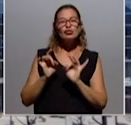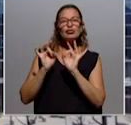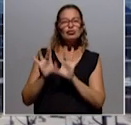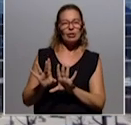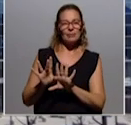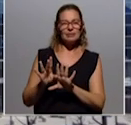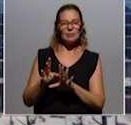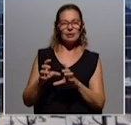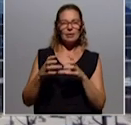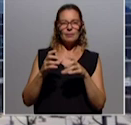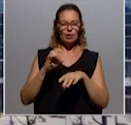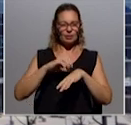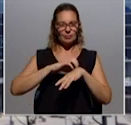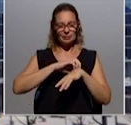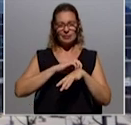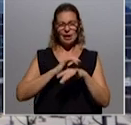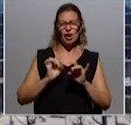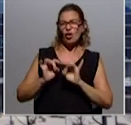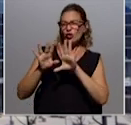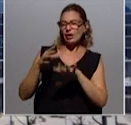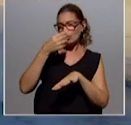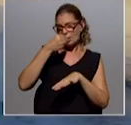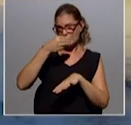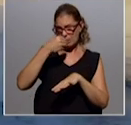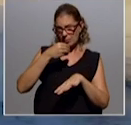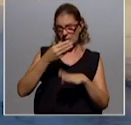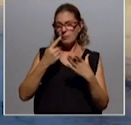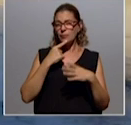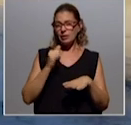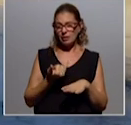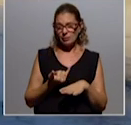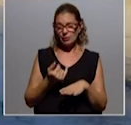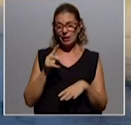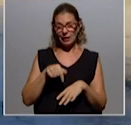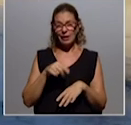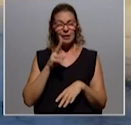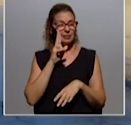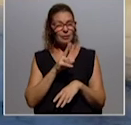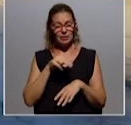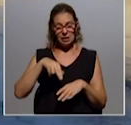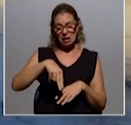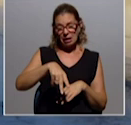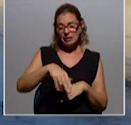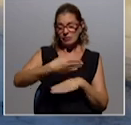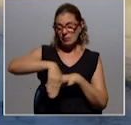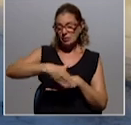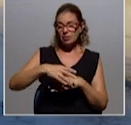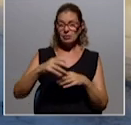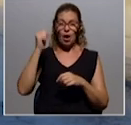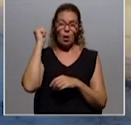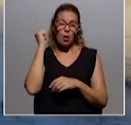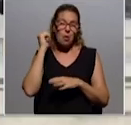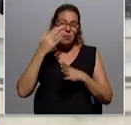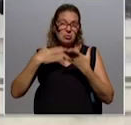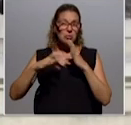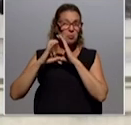para prevenir el contagio, por ejemplo, de una gripe. Con lo cual, aquí sí se ve a la gente que camina en las calles, que se sube al autobús o también